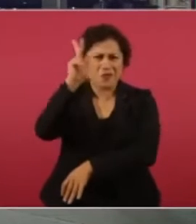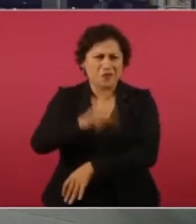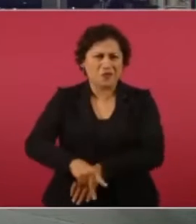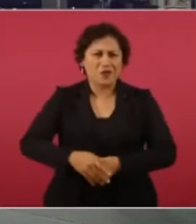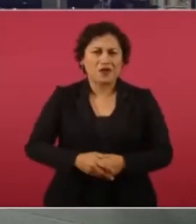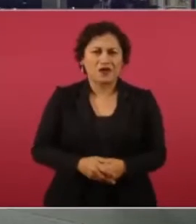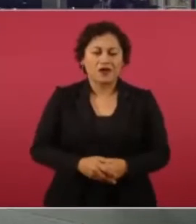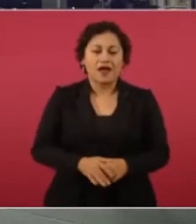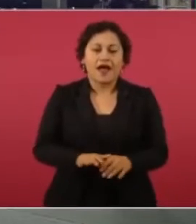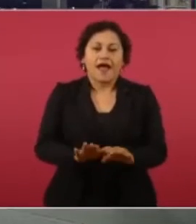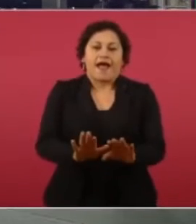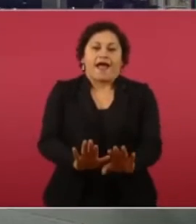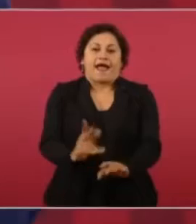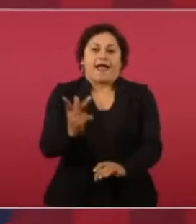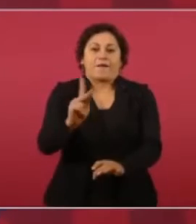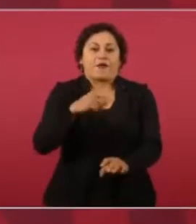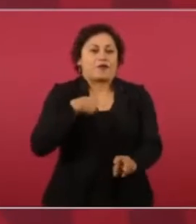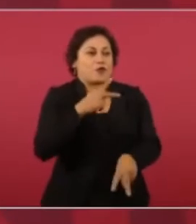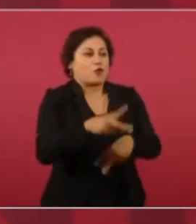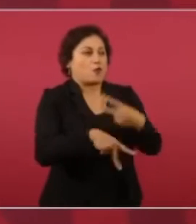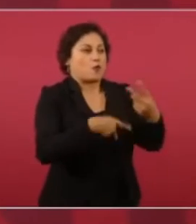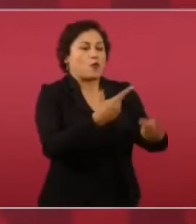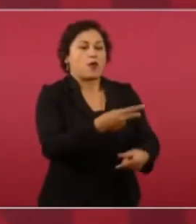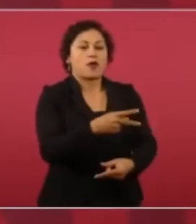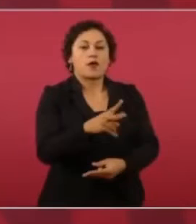Pero voy a Badiraguato.